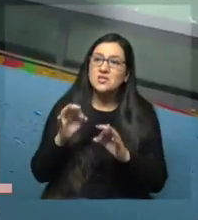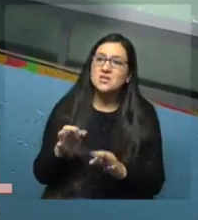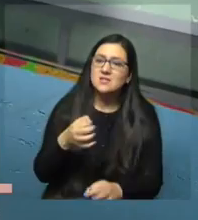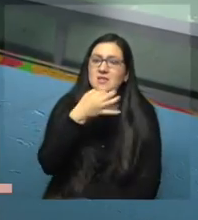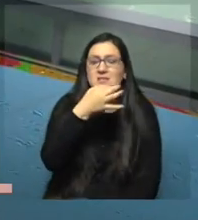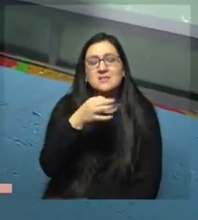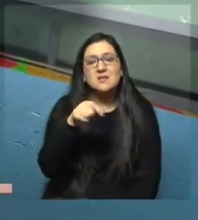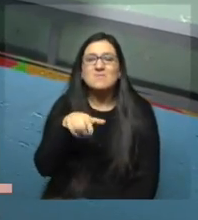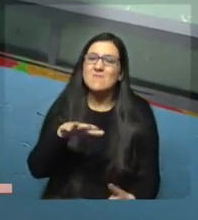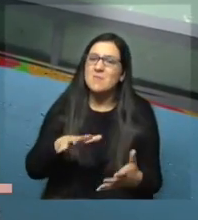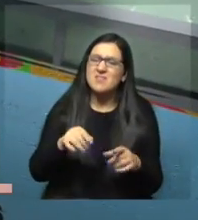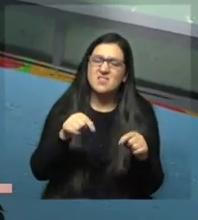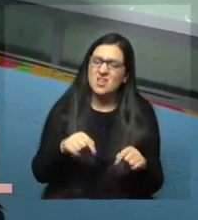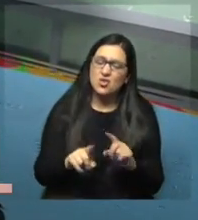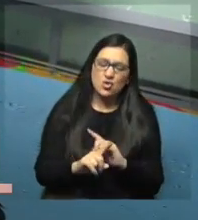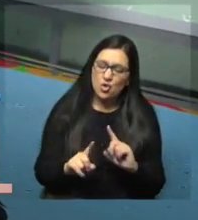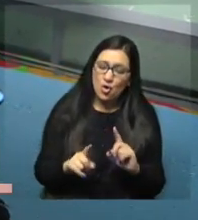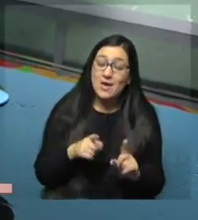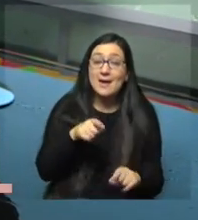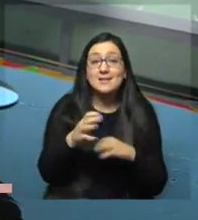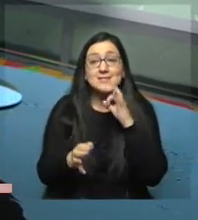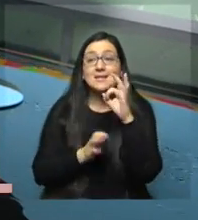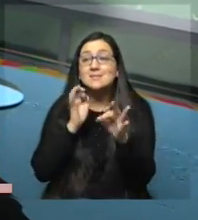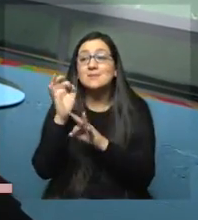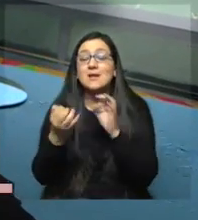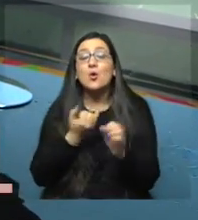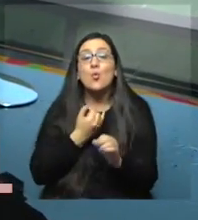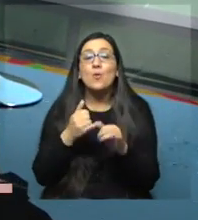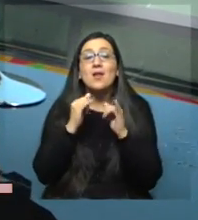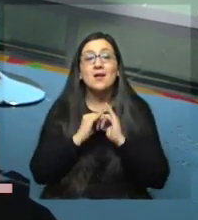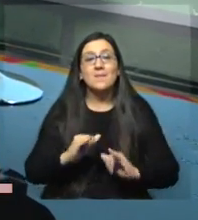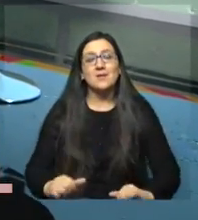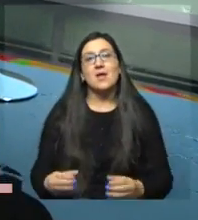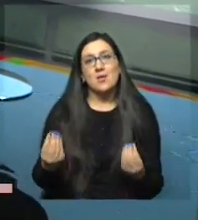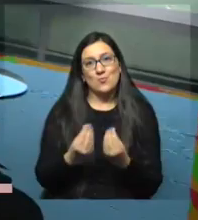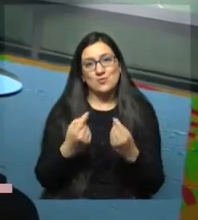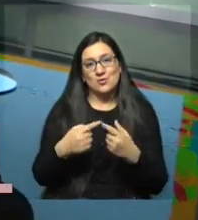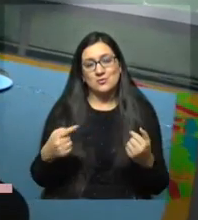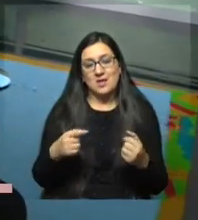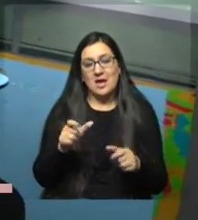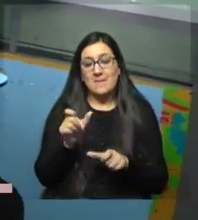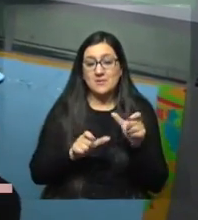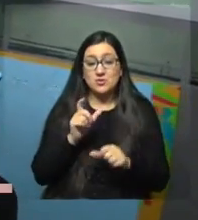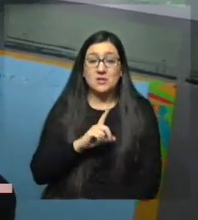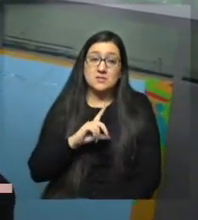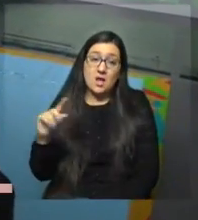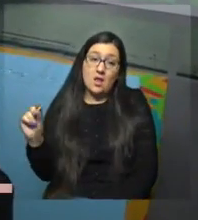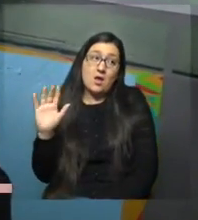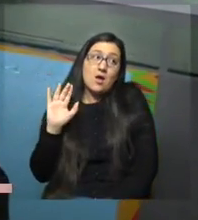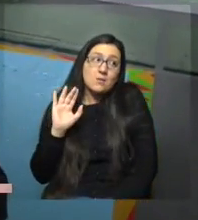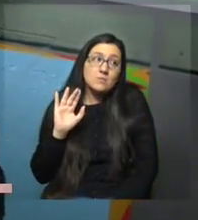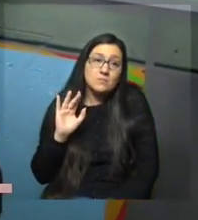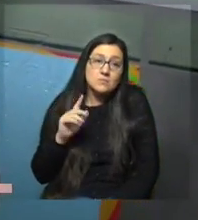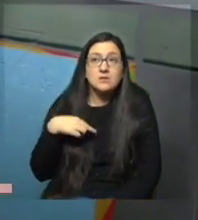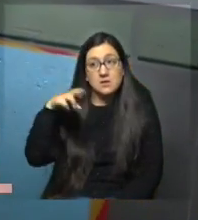me parece que esto no da, y ahí les explicás cómo es la campaña. Hay de todo, ¿no? Hay gente que se aleja y bueno, respetamos su espacio, hay gente que